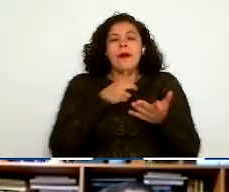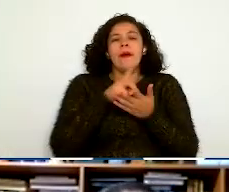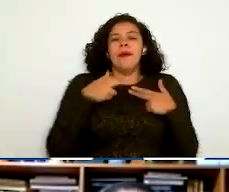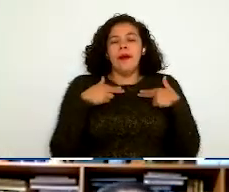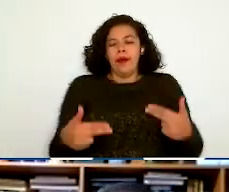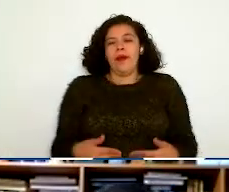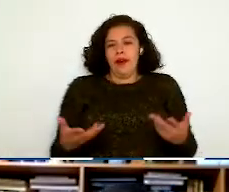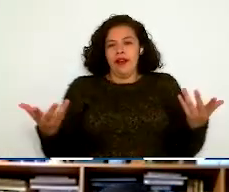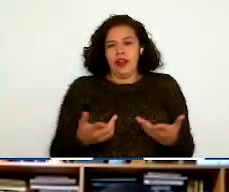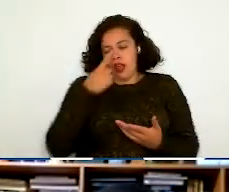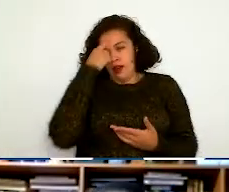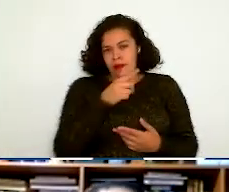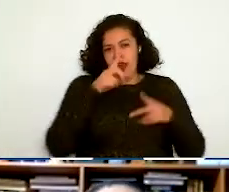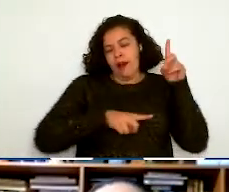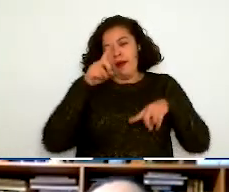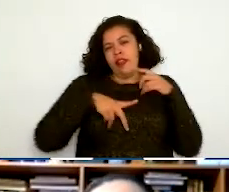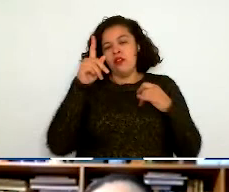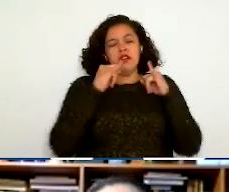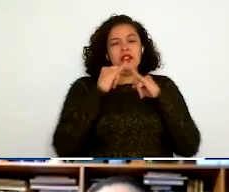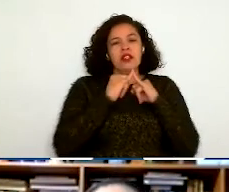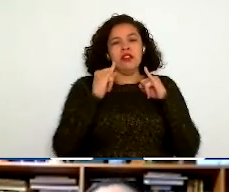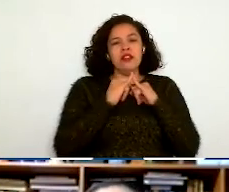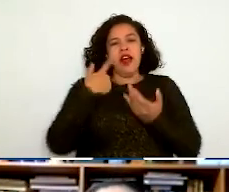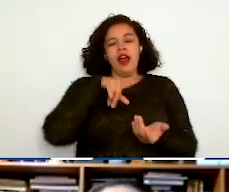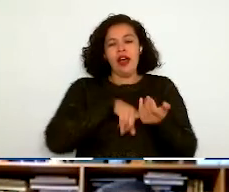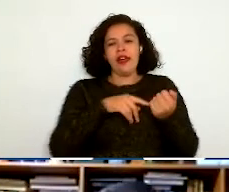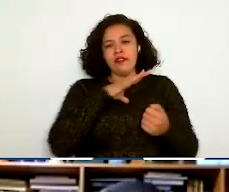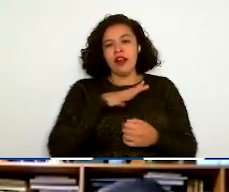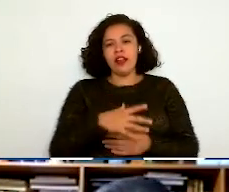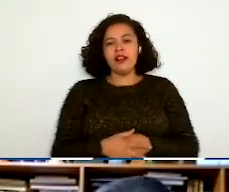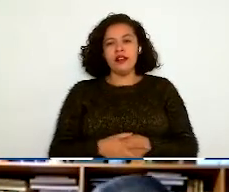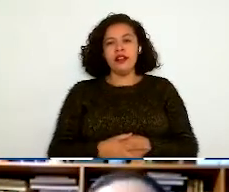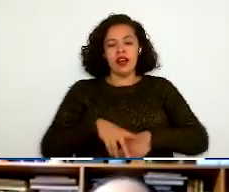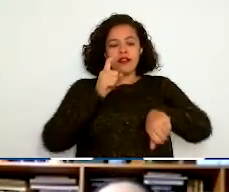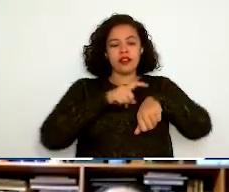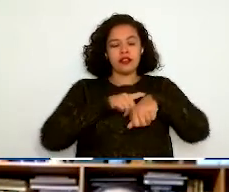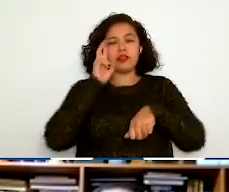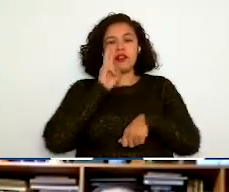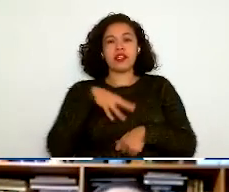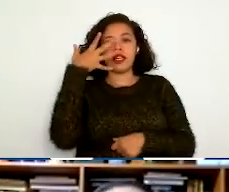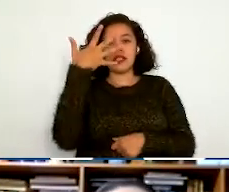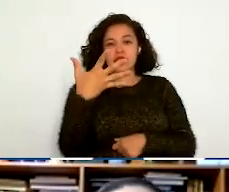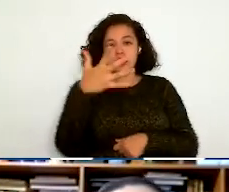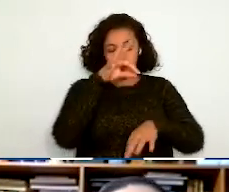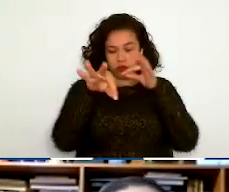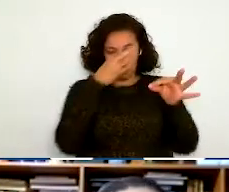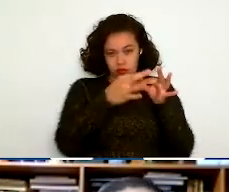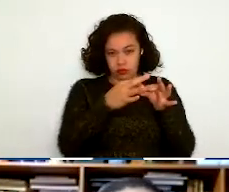¿no? Dependiendo de la institución en la que estemos. ¿Cómo estamos con el tiempo? Son las 5